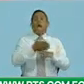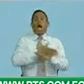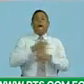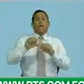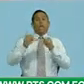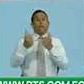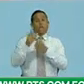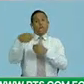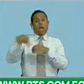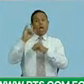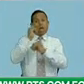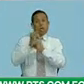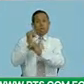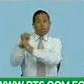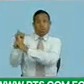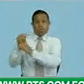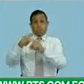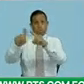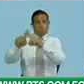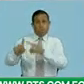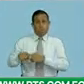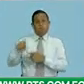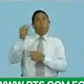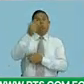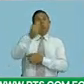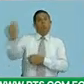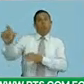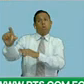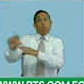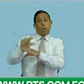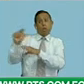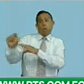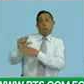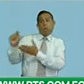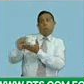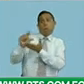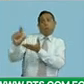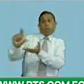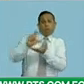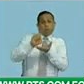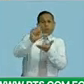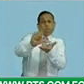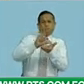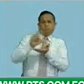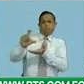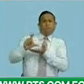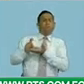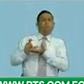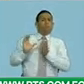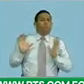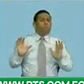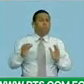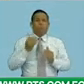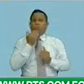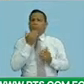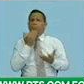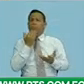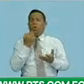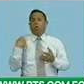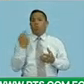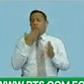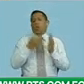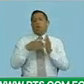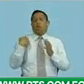preguntó qué condiciones se daban antes de entregar las cuotas de poder. Respondió: disciplina parlamentaria. Si alguien nos pedía